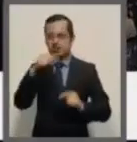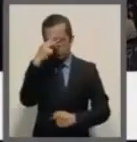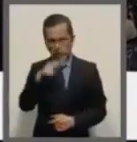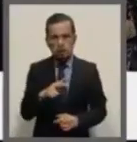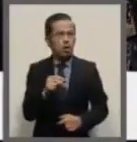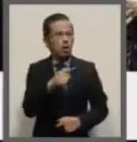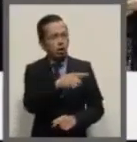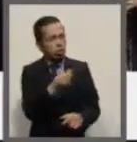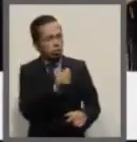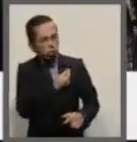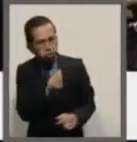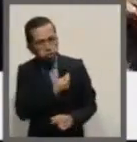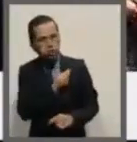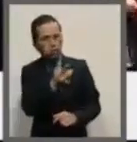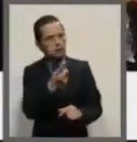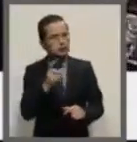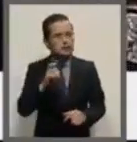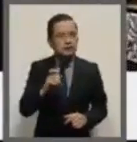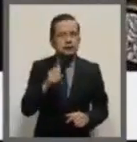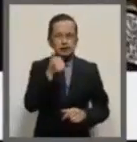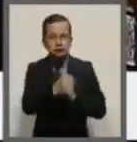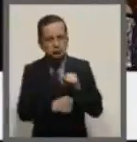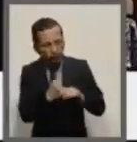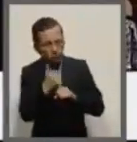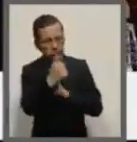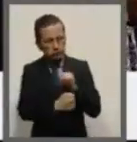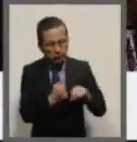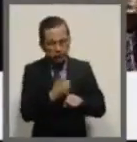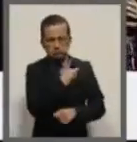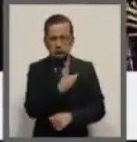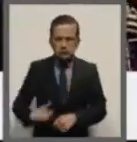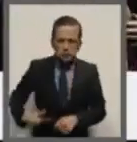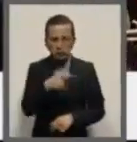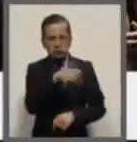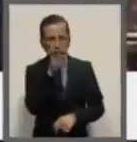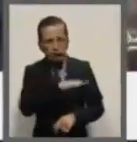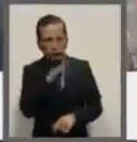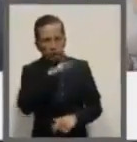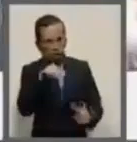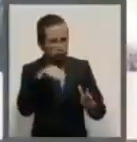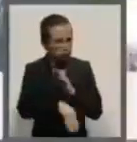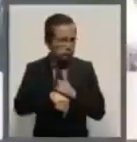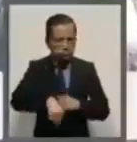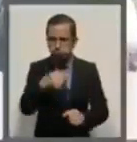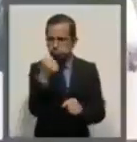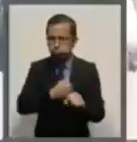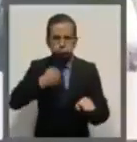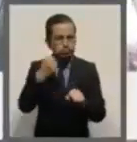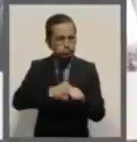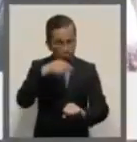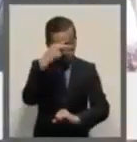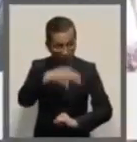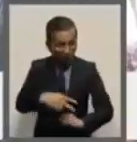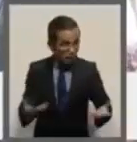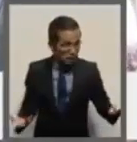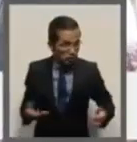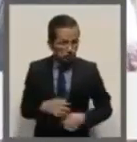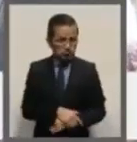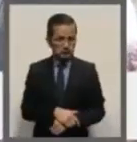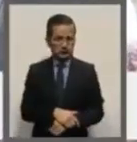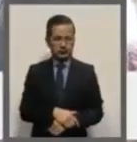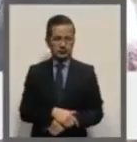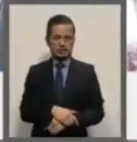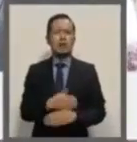con políticas neoliberales que tanto daño le han causado al país. Ahora, compañeros, tenemos la oportunidad